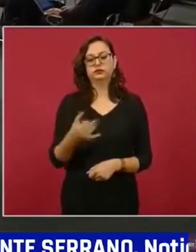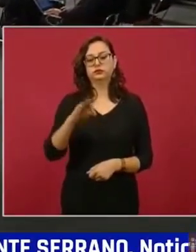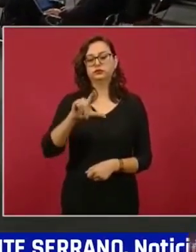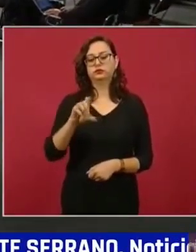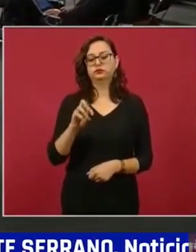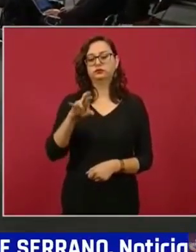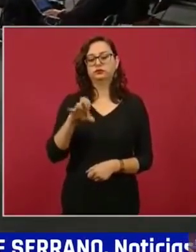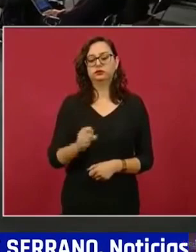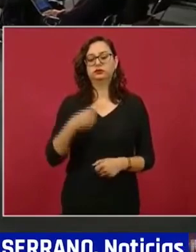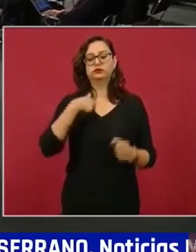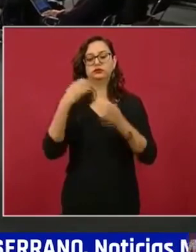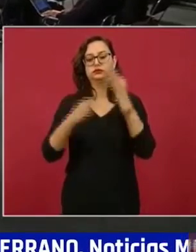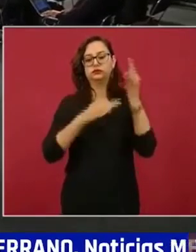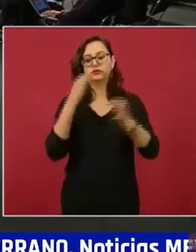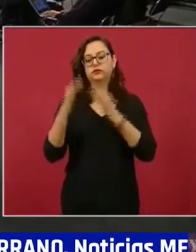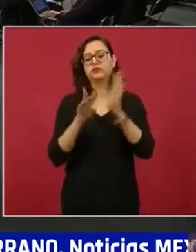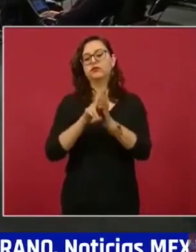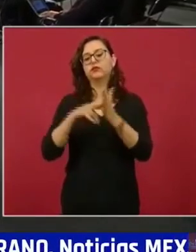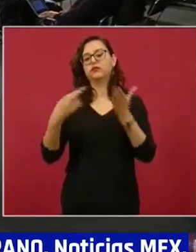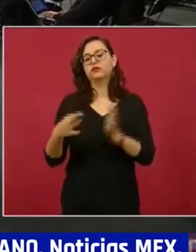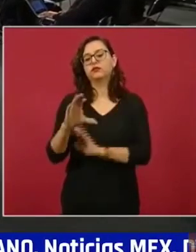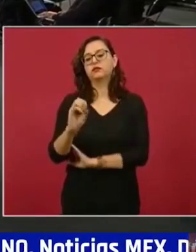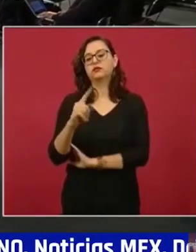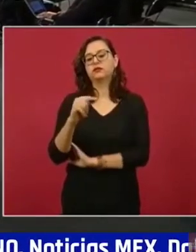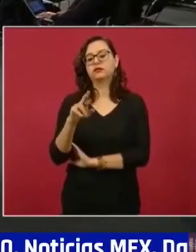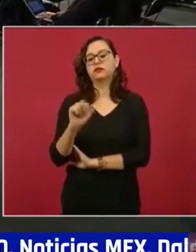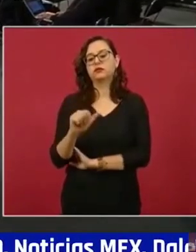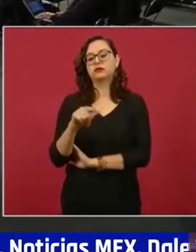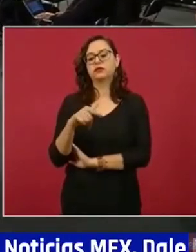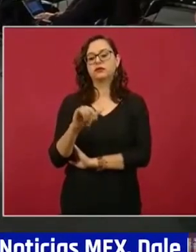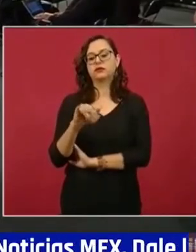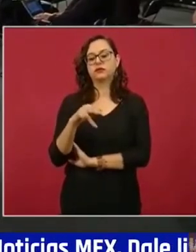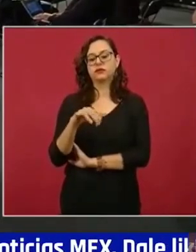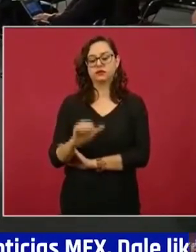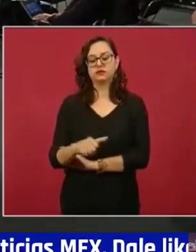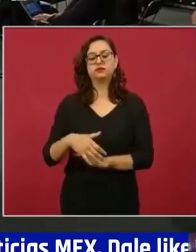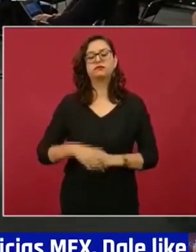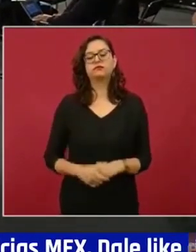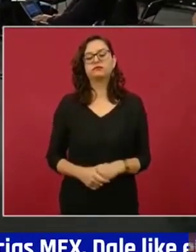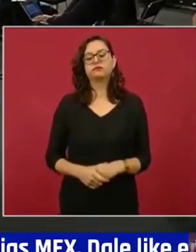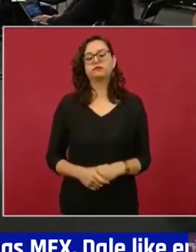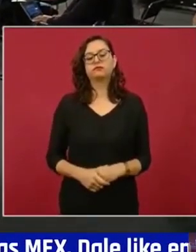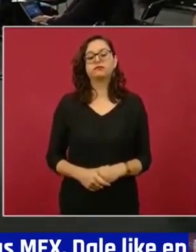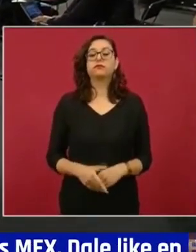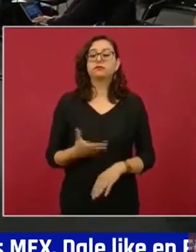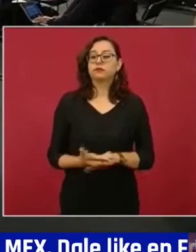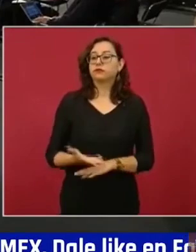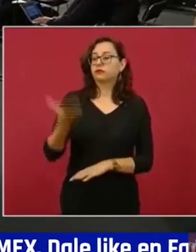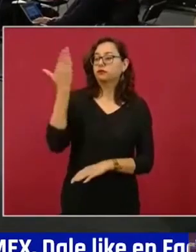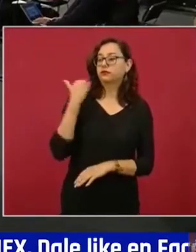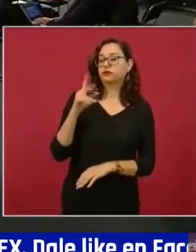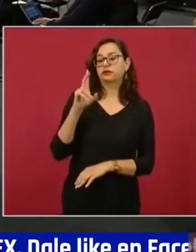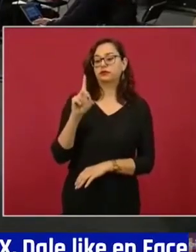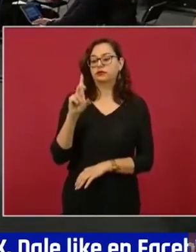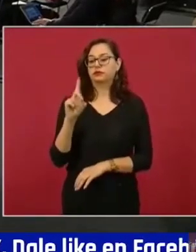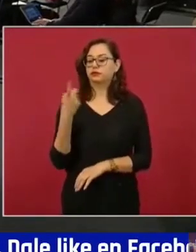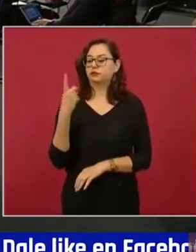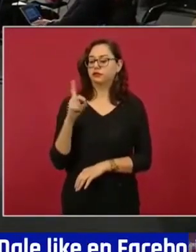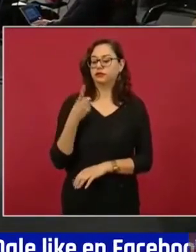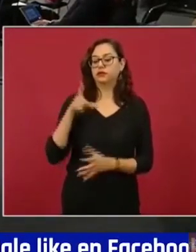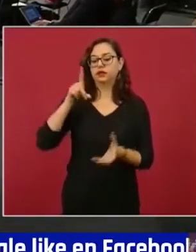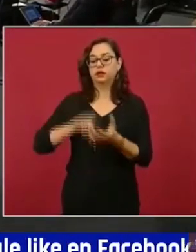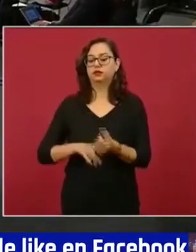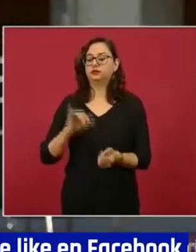Contralínea. Presidente, bueno, todos vimos el pasado 30 de diciembre cómo en una sesión extraordinaria del